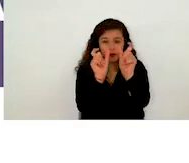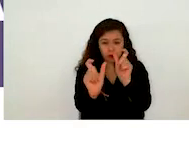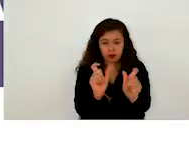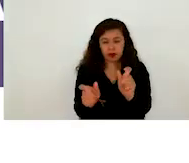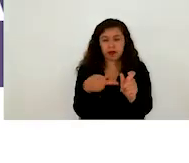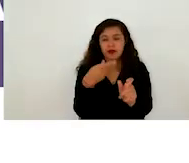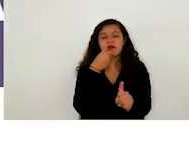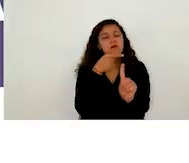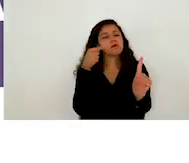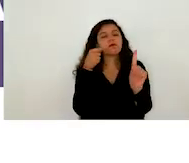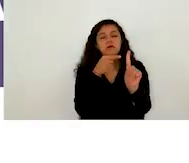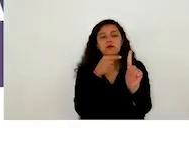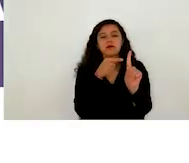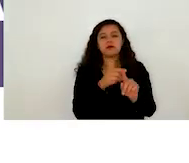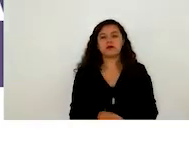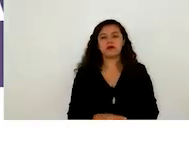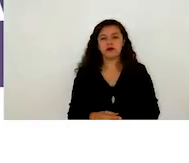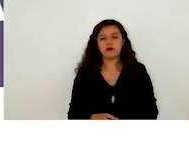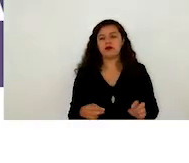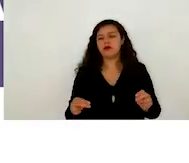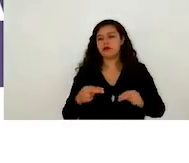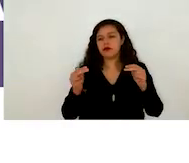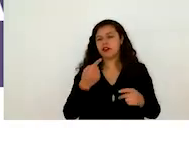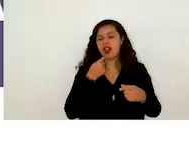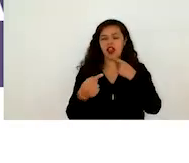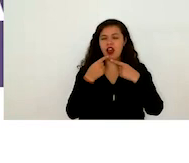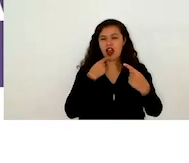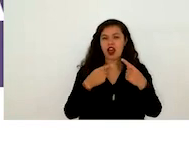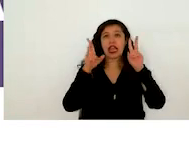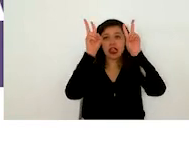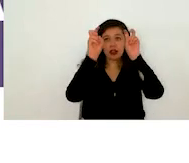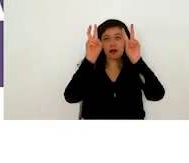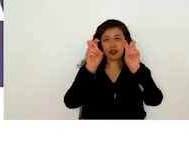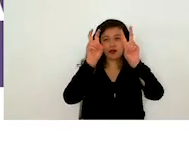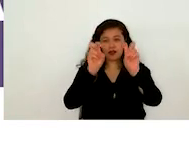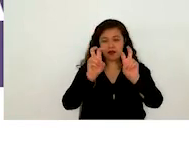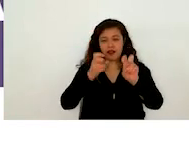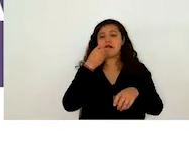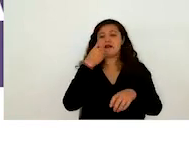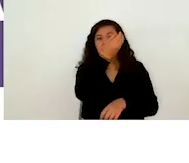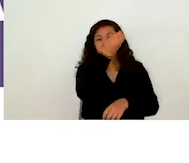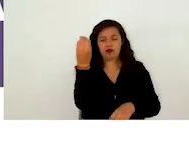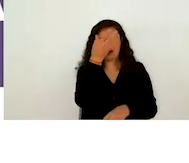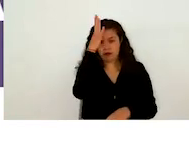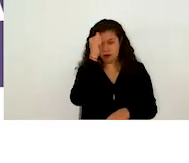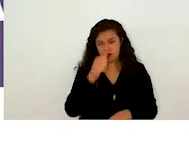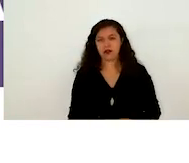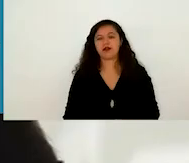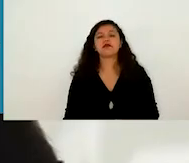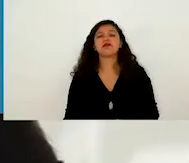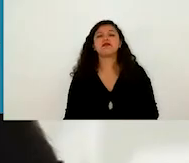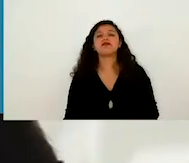no evitar generalizaciones y discutir tema por tema estamos de acuerdo muy bien